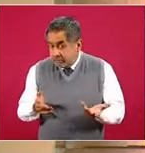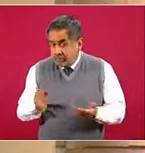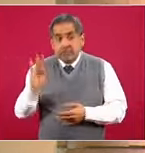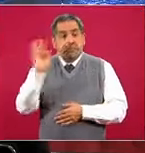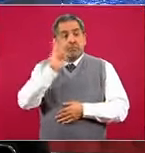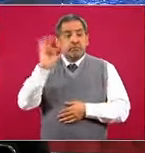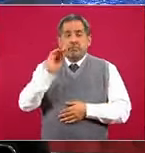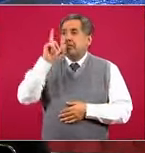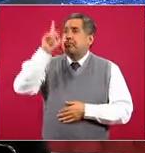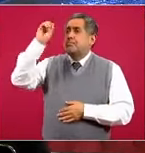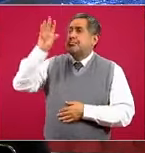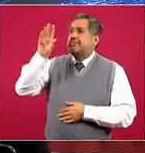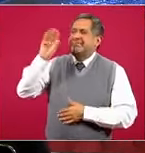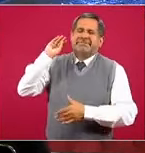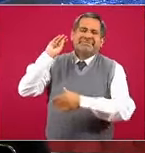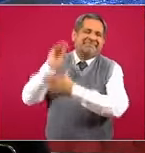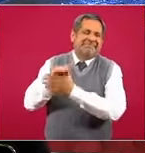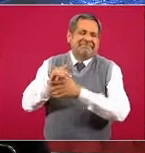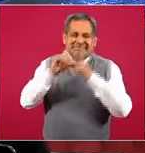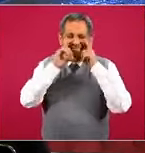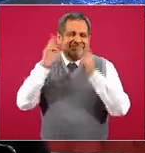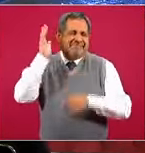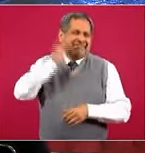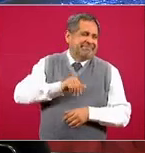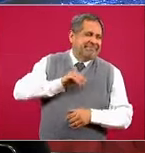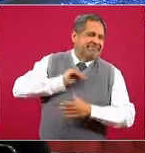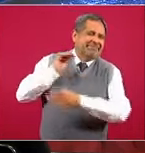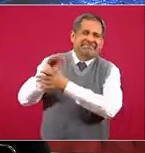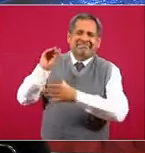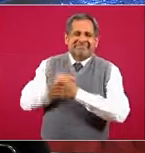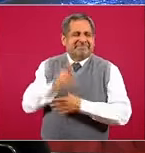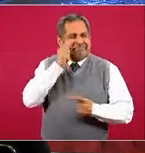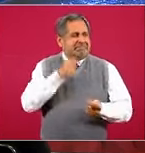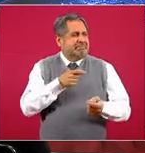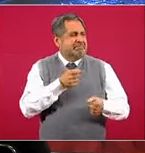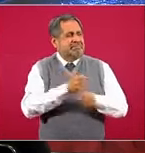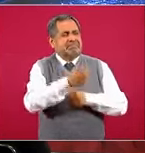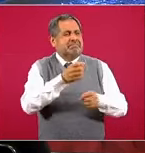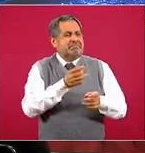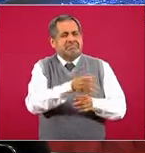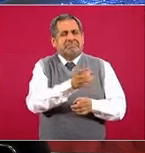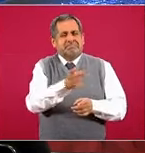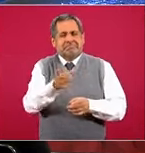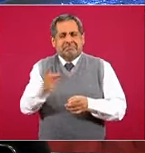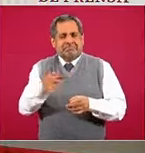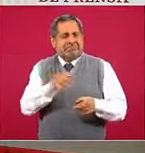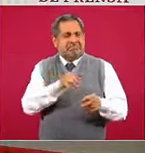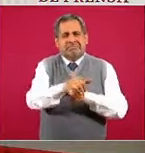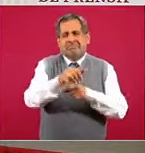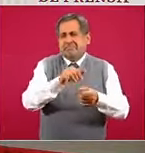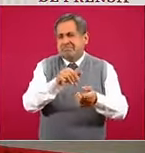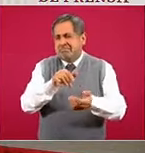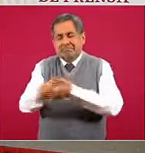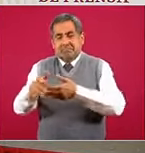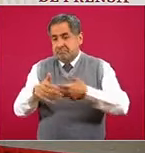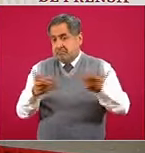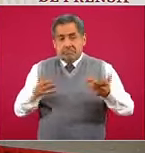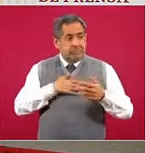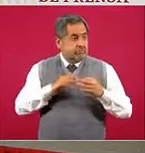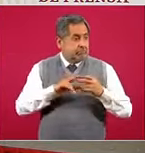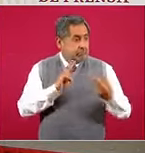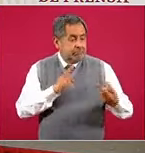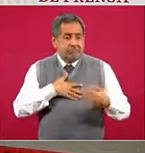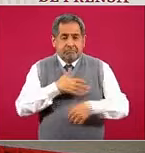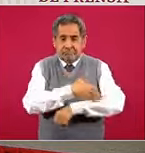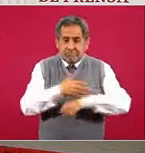atropellando los derechos de las demás personas que son mis vecinos, mis vecinas, mi